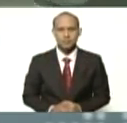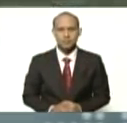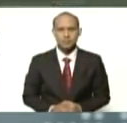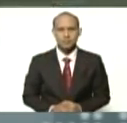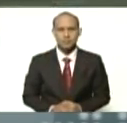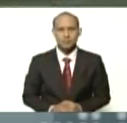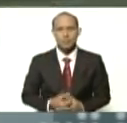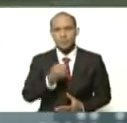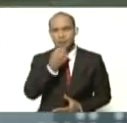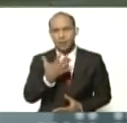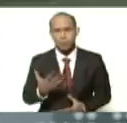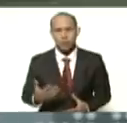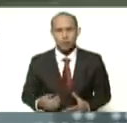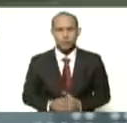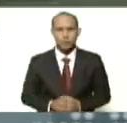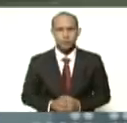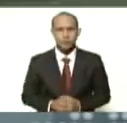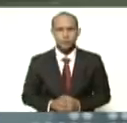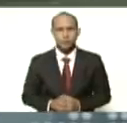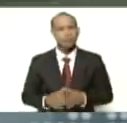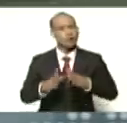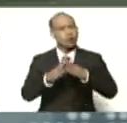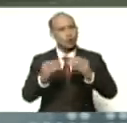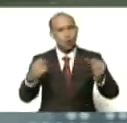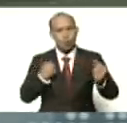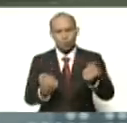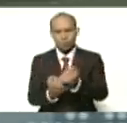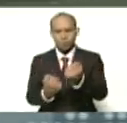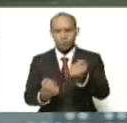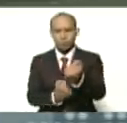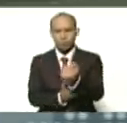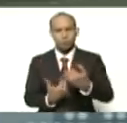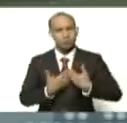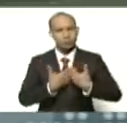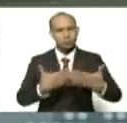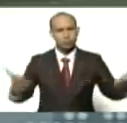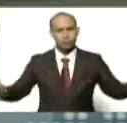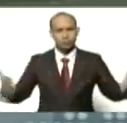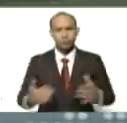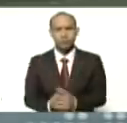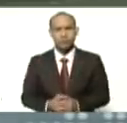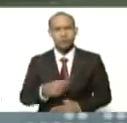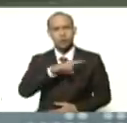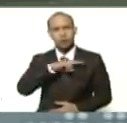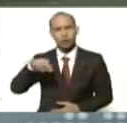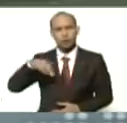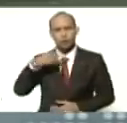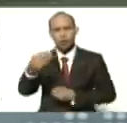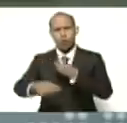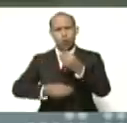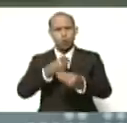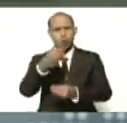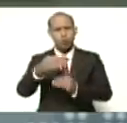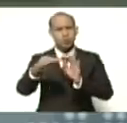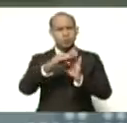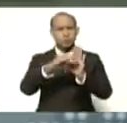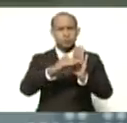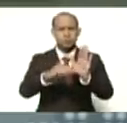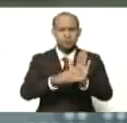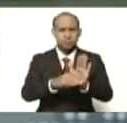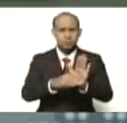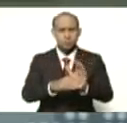bueno cuenten con todo mi apoyo tenemos que nosotros como hemos planteado ir